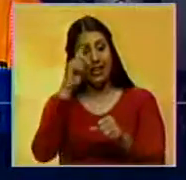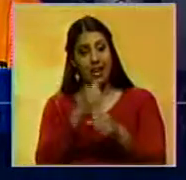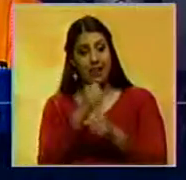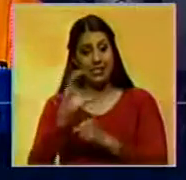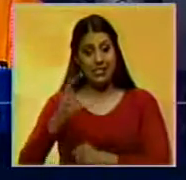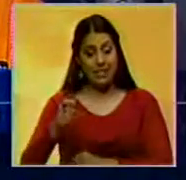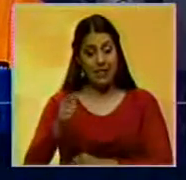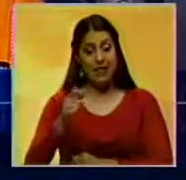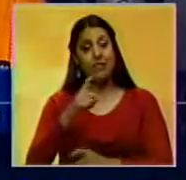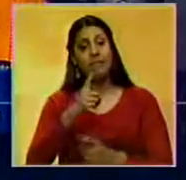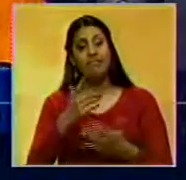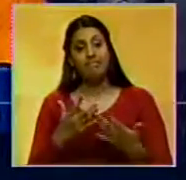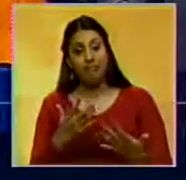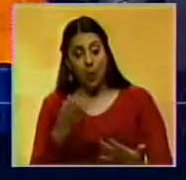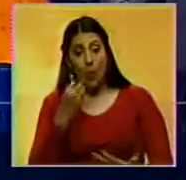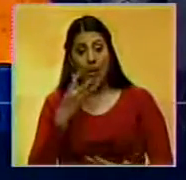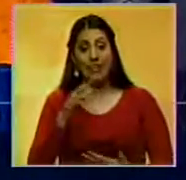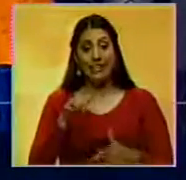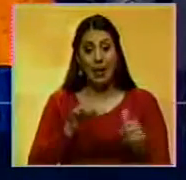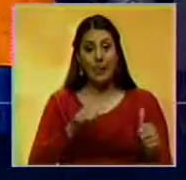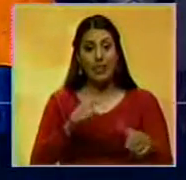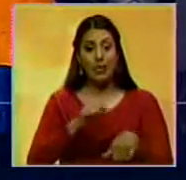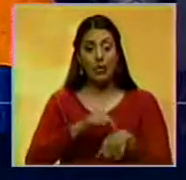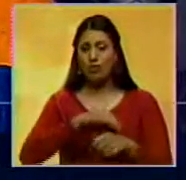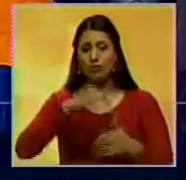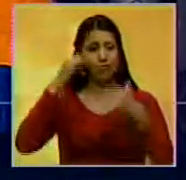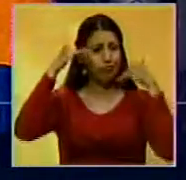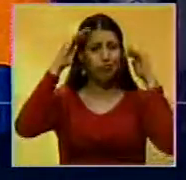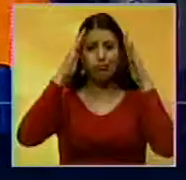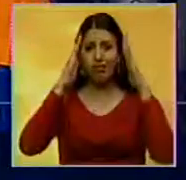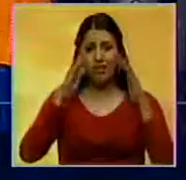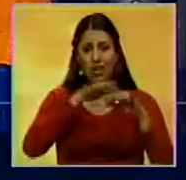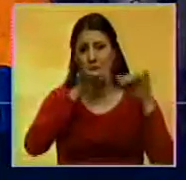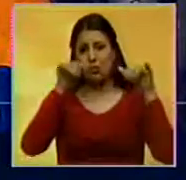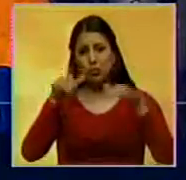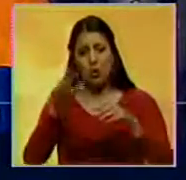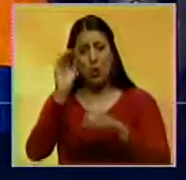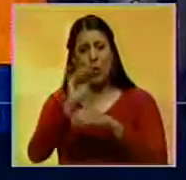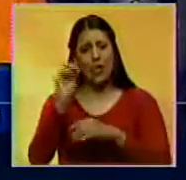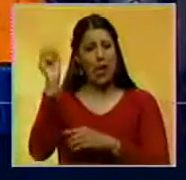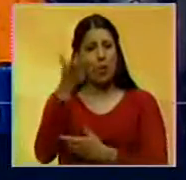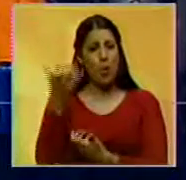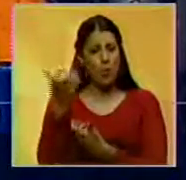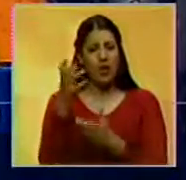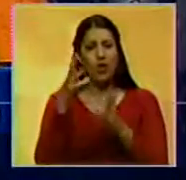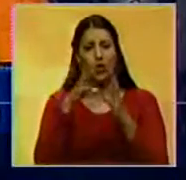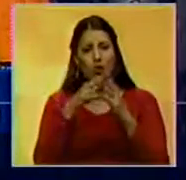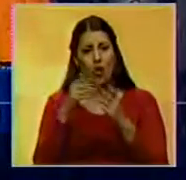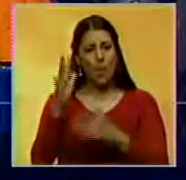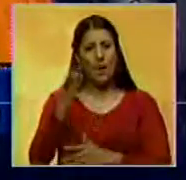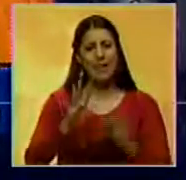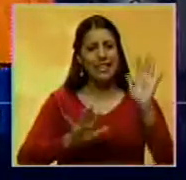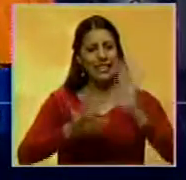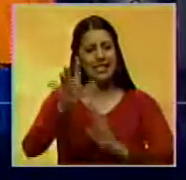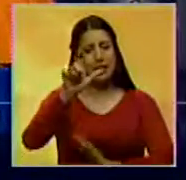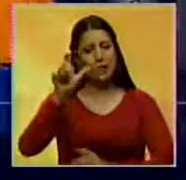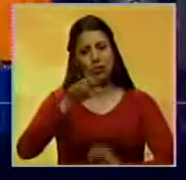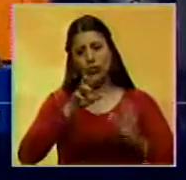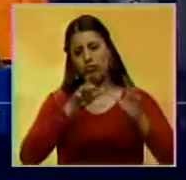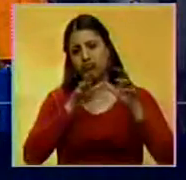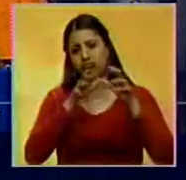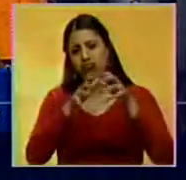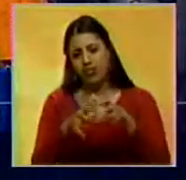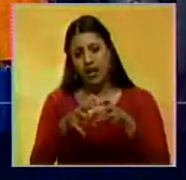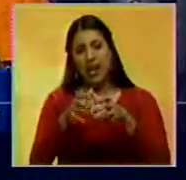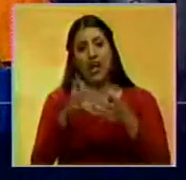operaciones, y bueno, a partir de ese momento nos abocamos aquí personal de protección civil con nuestras unidades, un equipo de aproximadamente de 15 funcionarios